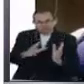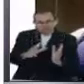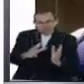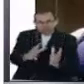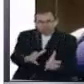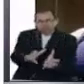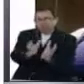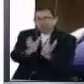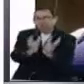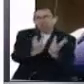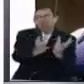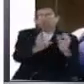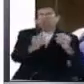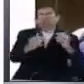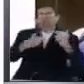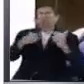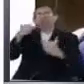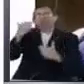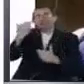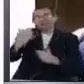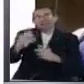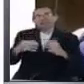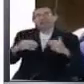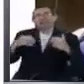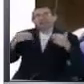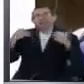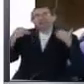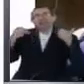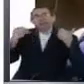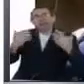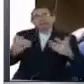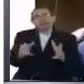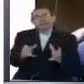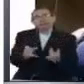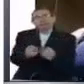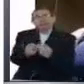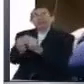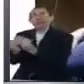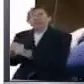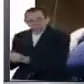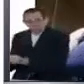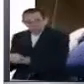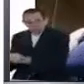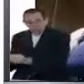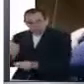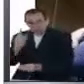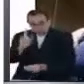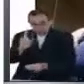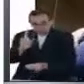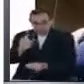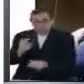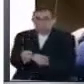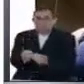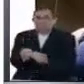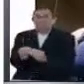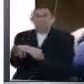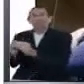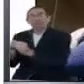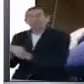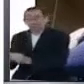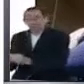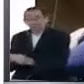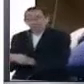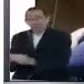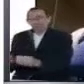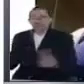Él se hizo maldición. Entonces, se le recalca, se le recuerda al demonio eso. Es clave. Se le